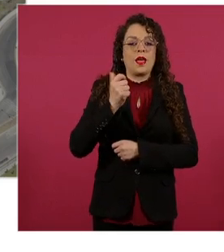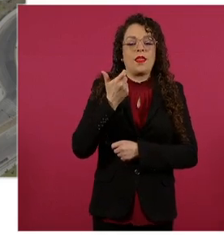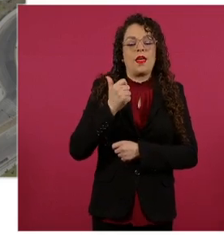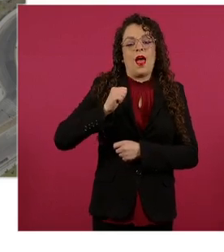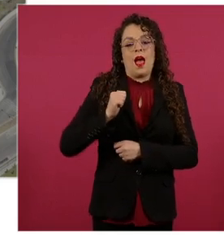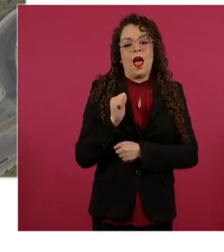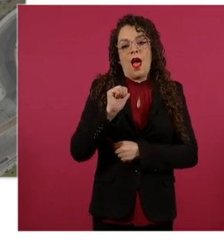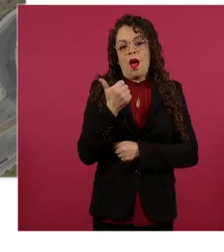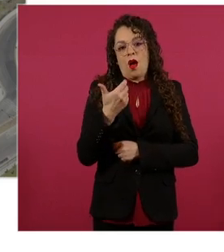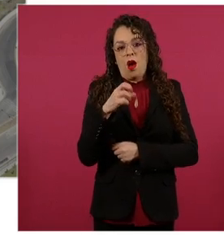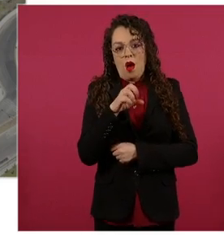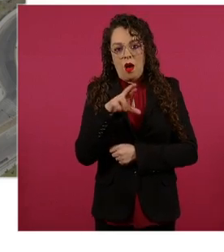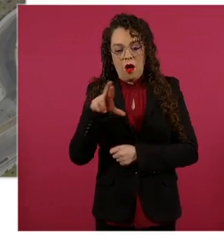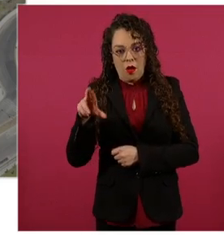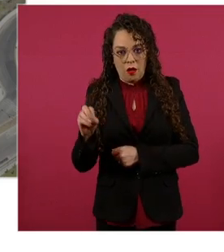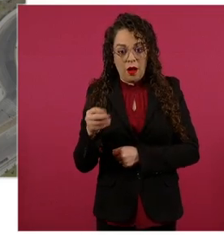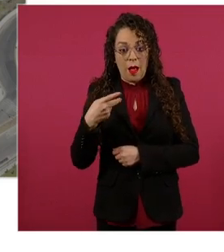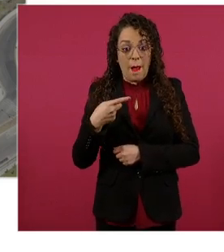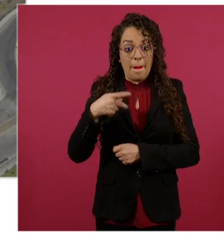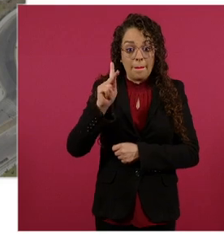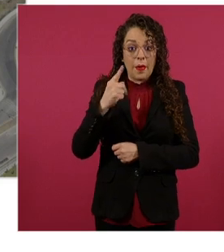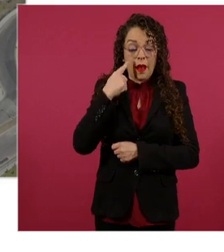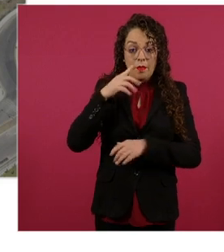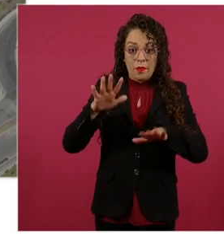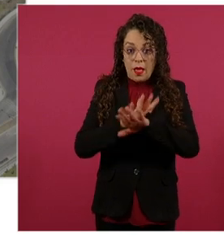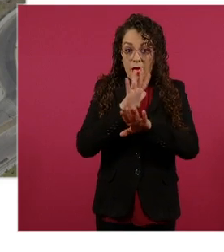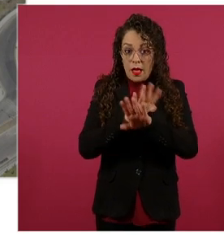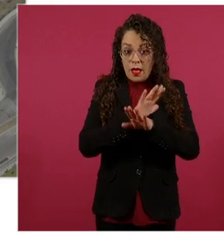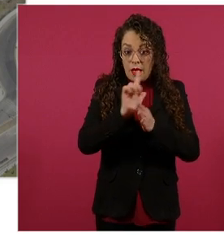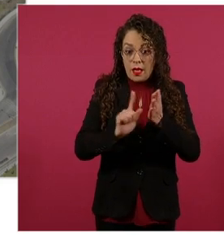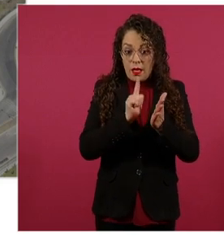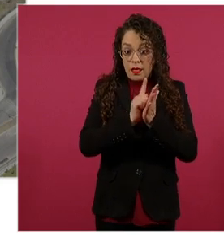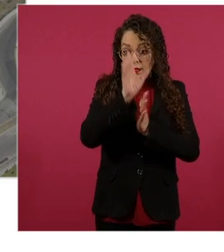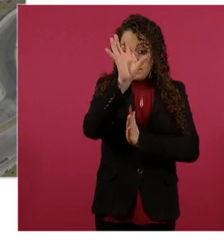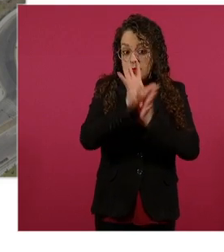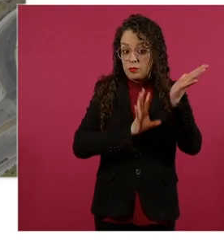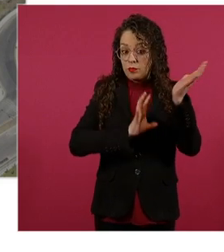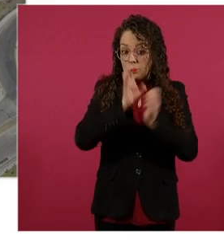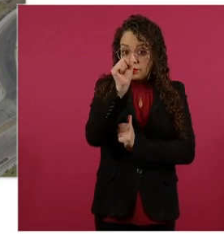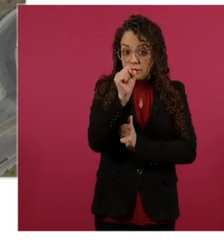oportunidad que con esta reforma constitucional, si quieren la anterior,